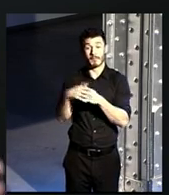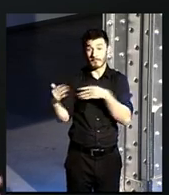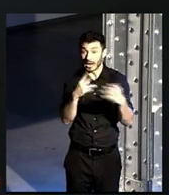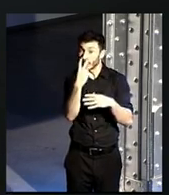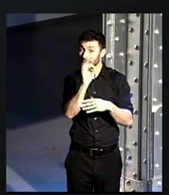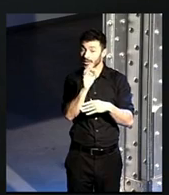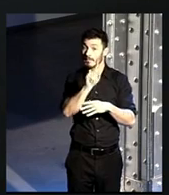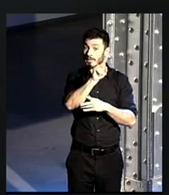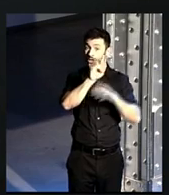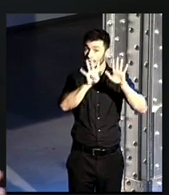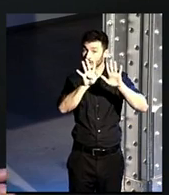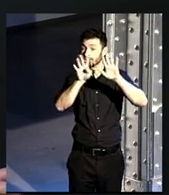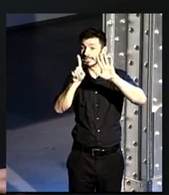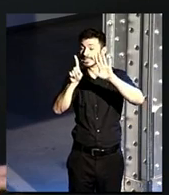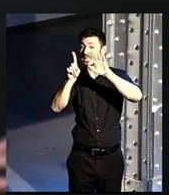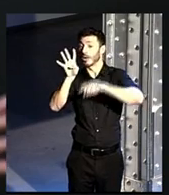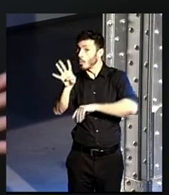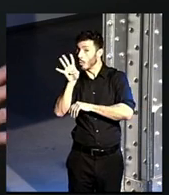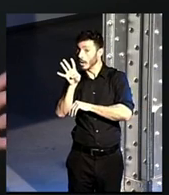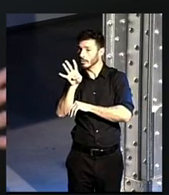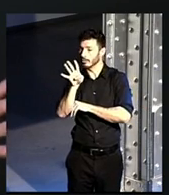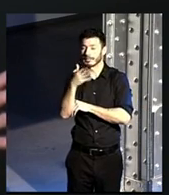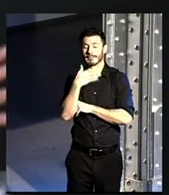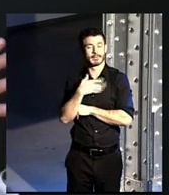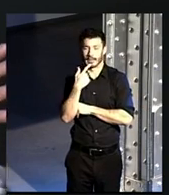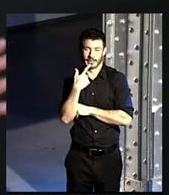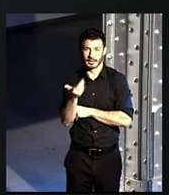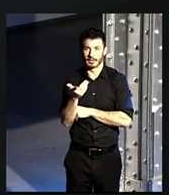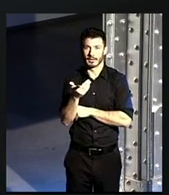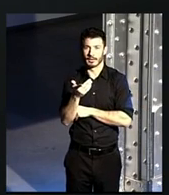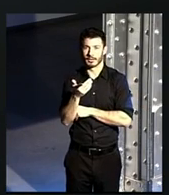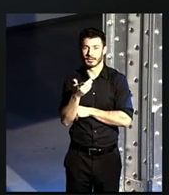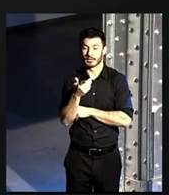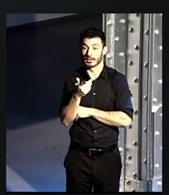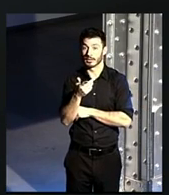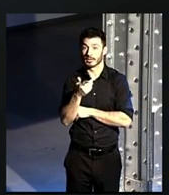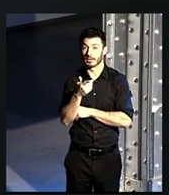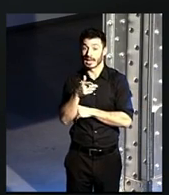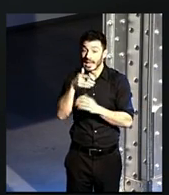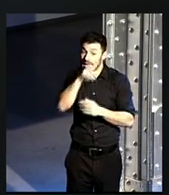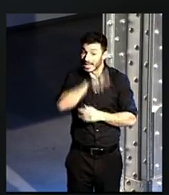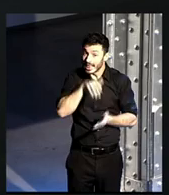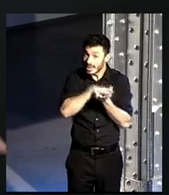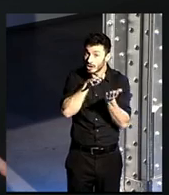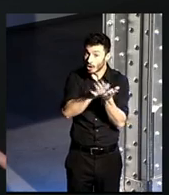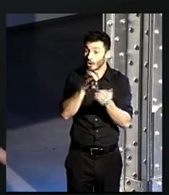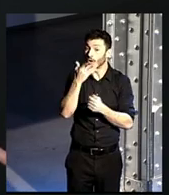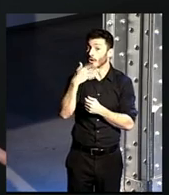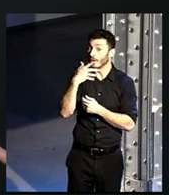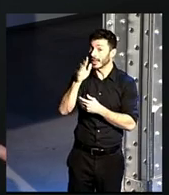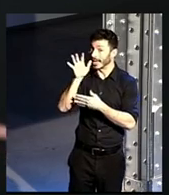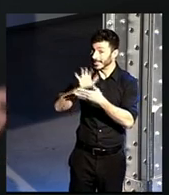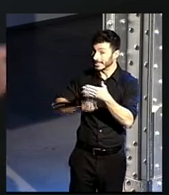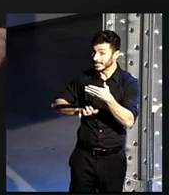de 1864, quiere decir que, dado que solamente el editor conocía el texto